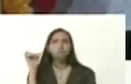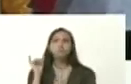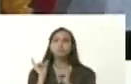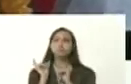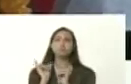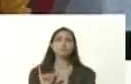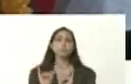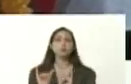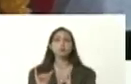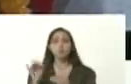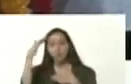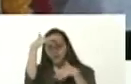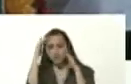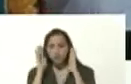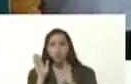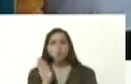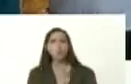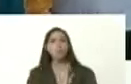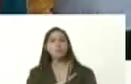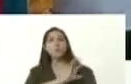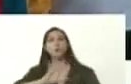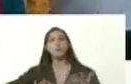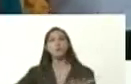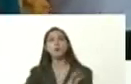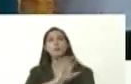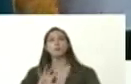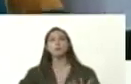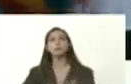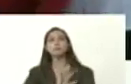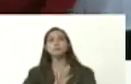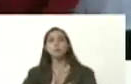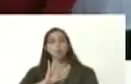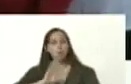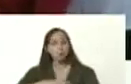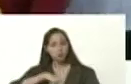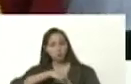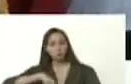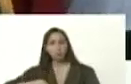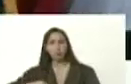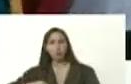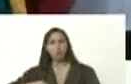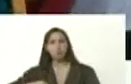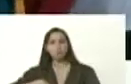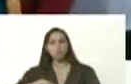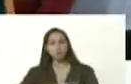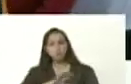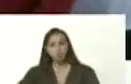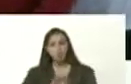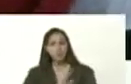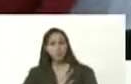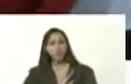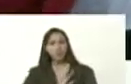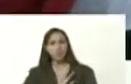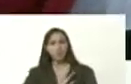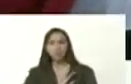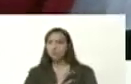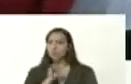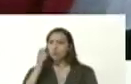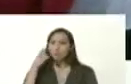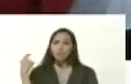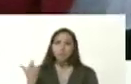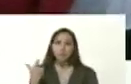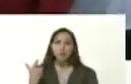los problemas internos de Venezuela nos ocupamos los venezolanos y las venezolanas. Nos ocupamos los hijos de la